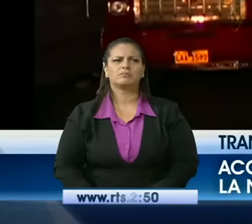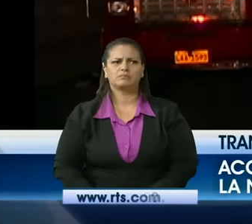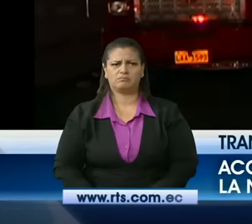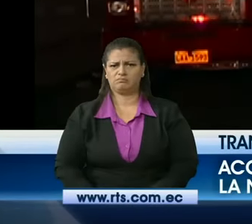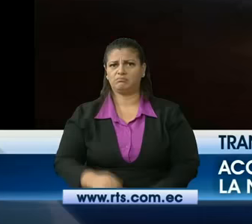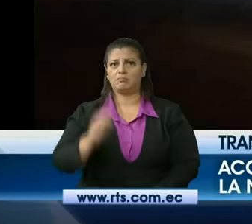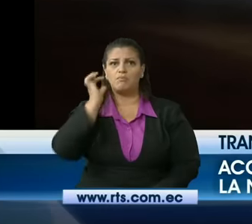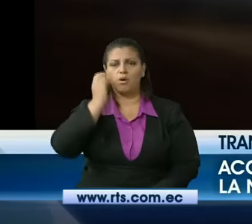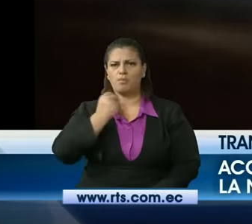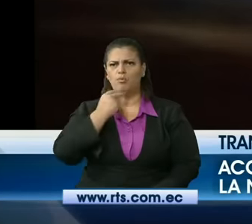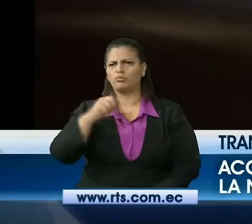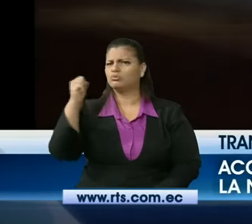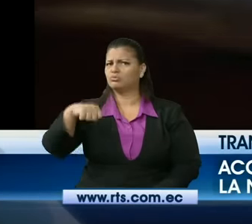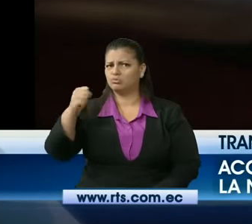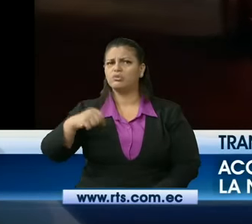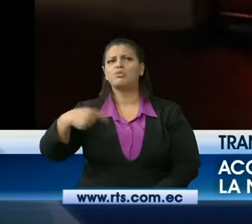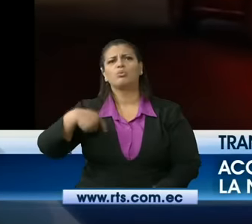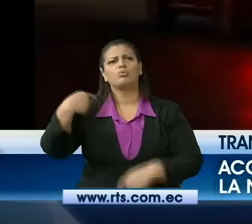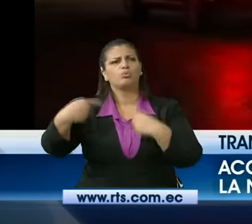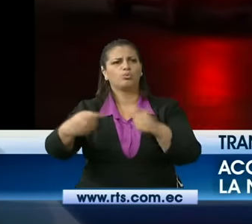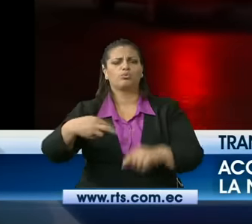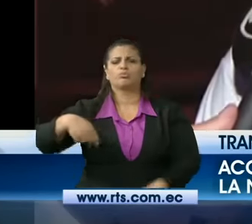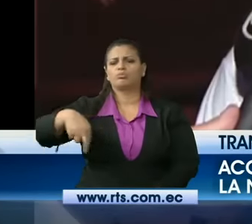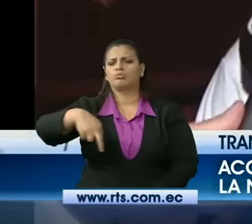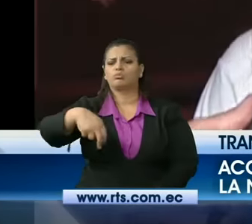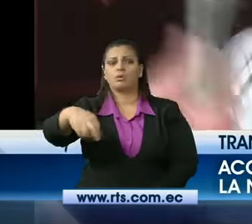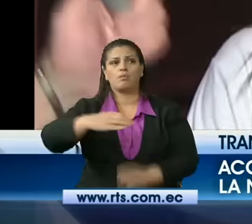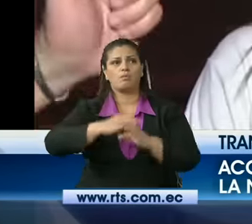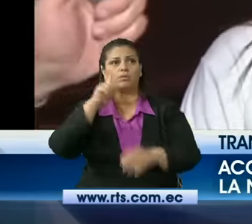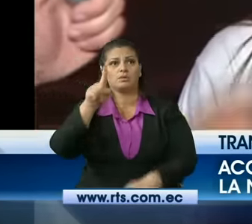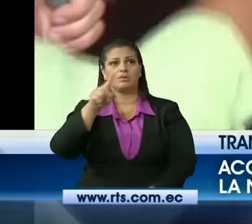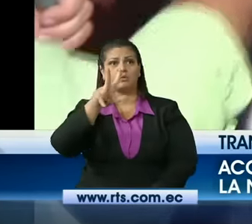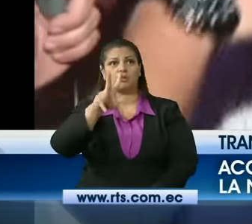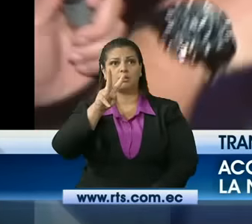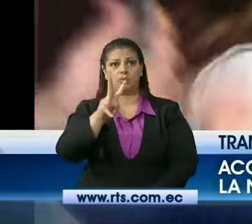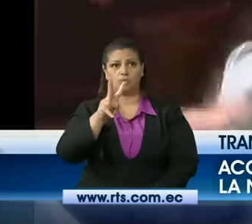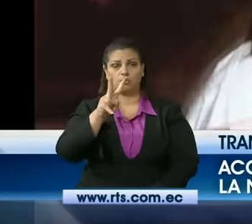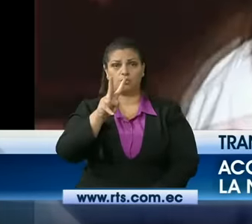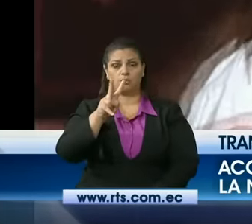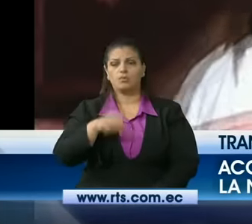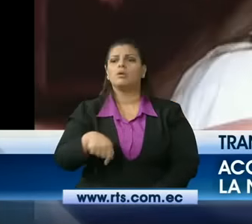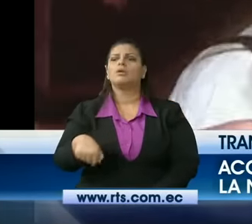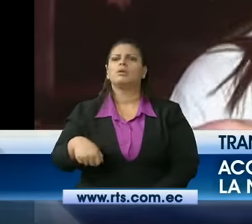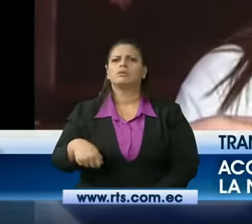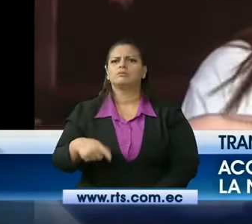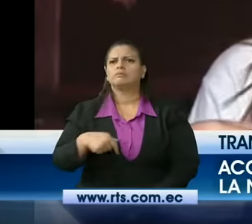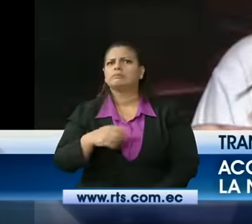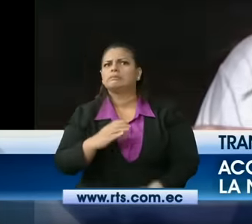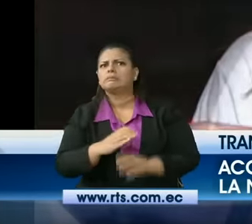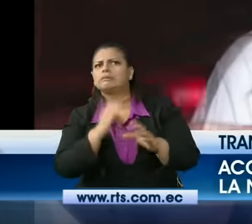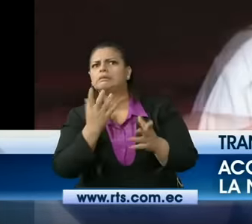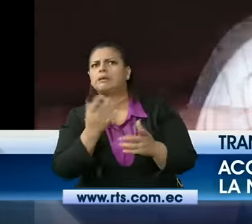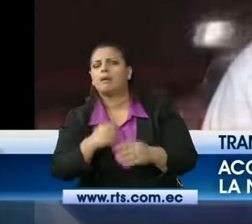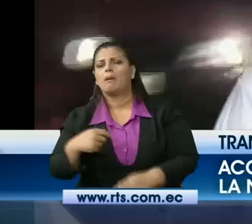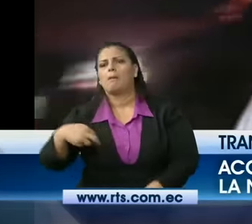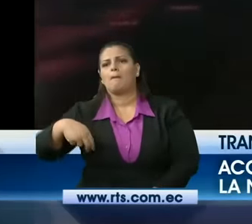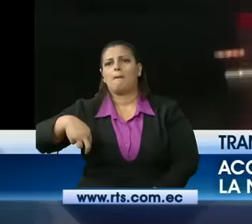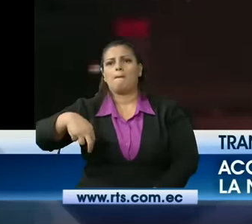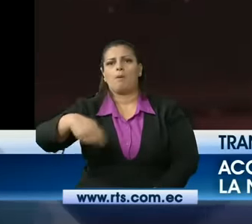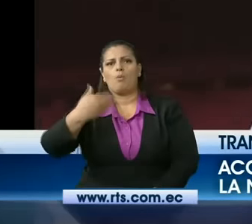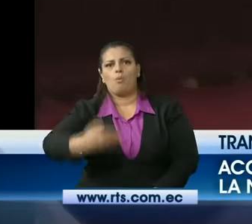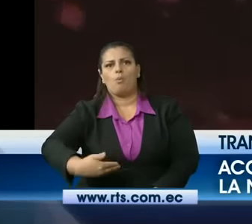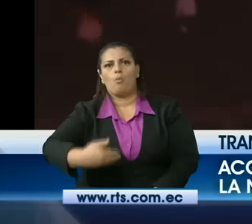casi usualmente hago el recorrido para coger el carro que es aquí, la 132. Ya. ¿Cuántas cuadras usted camina por aquí? Casi como 2 cuadras. Ya. Sí,